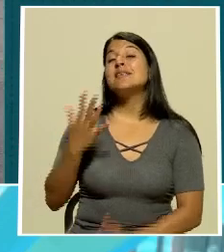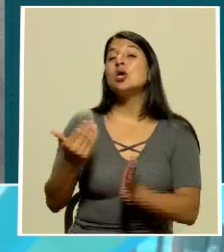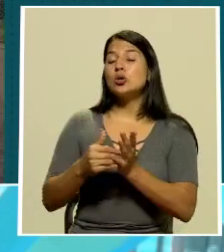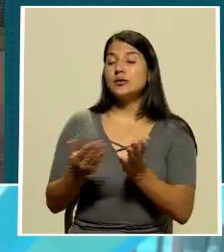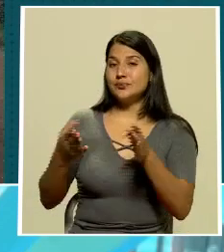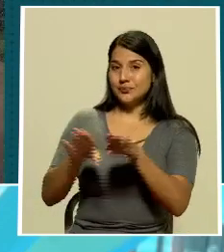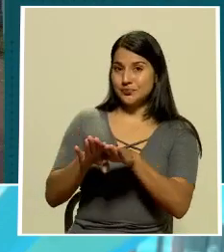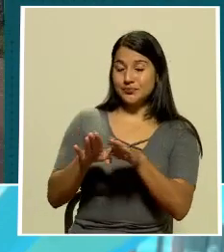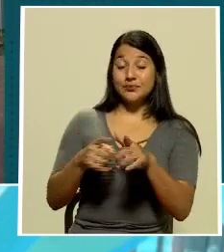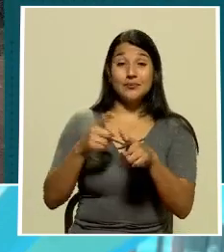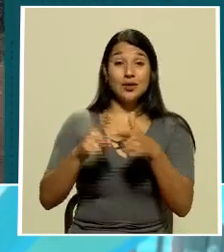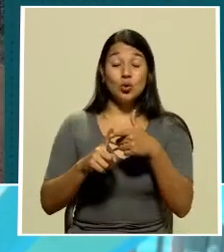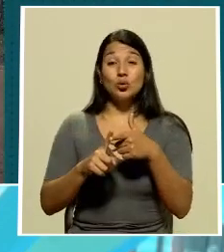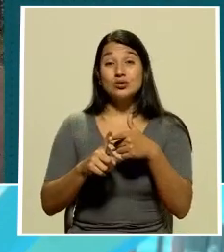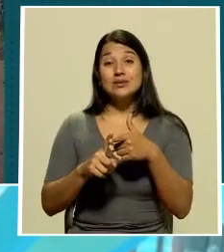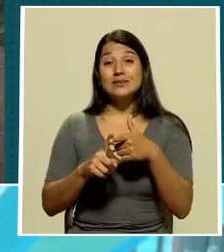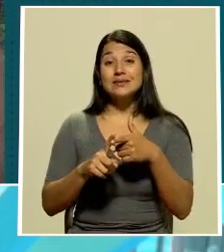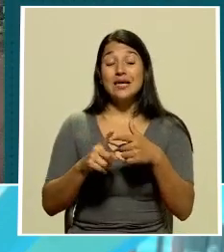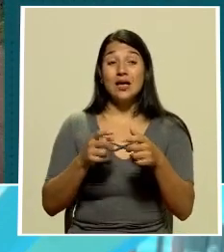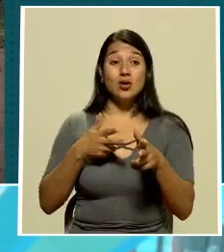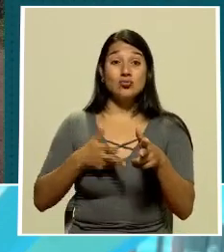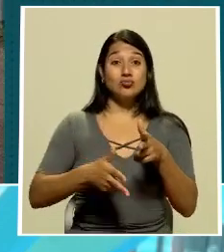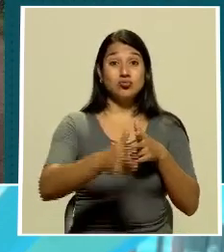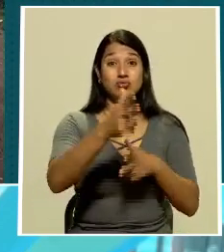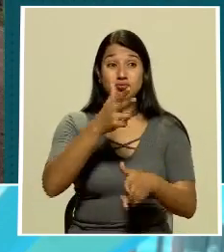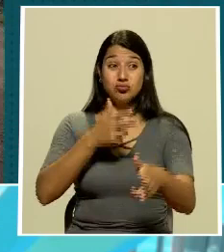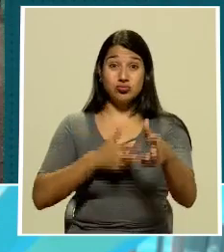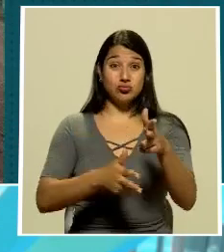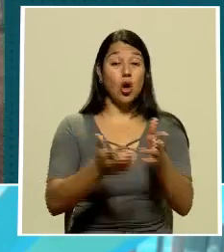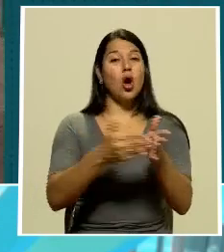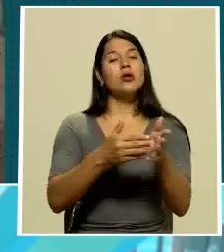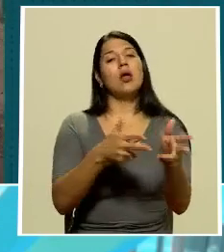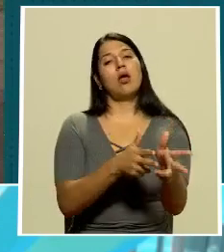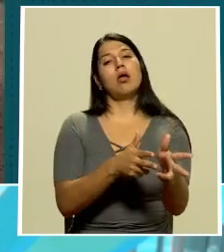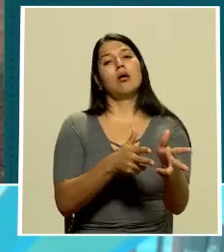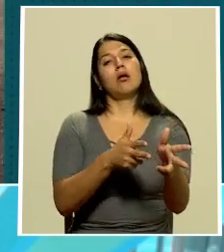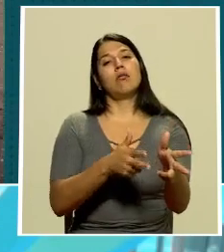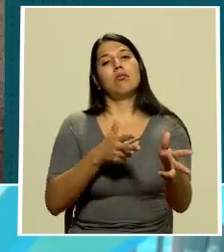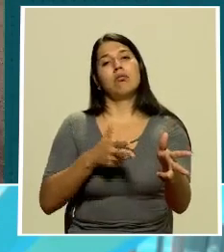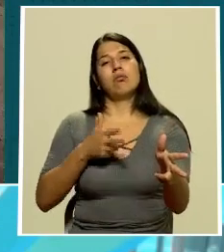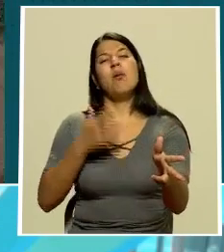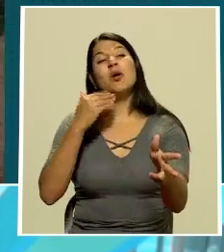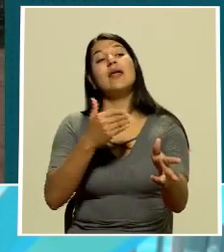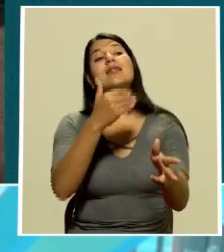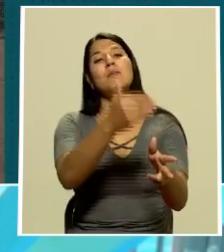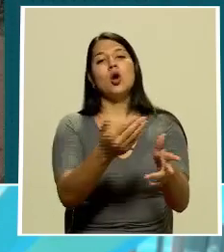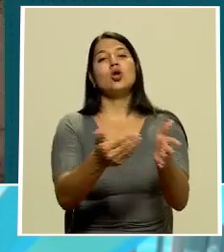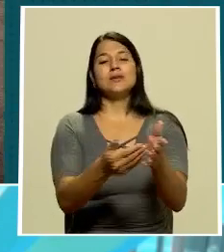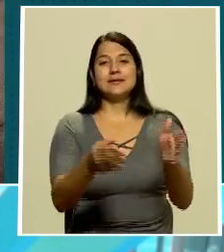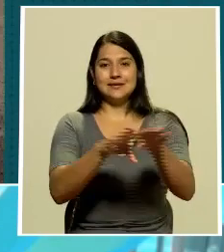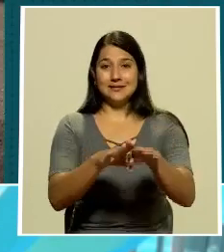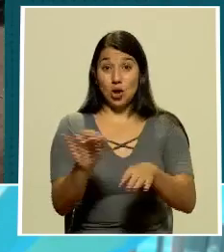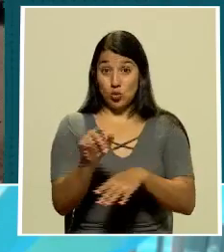cual este movimiento que había de vehículos se paralizó nuevamente aquí en la Interamericana Norte. Tal y como usted lo decía, don